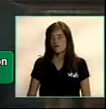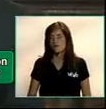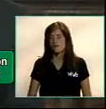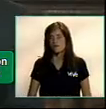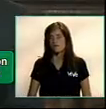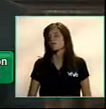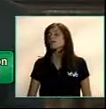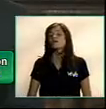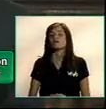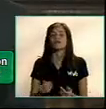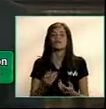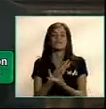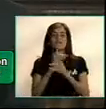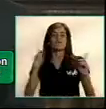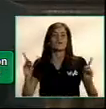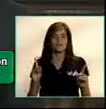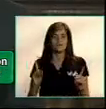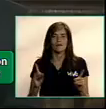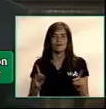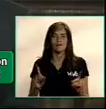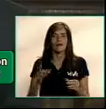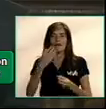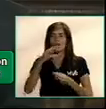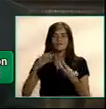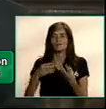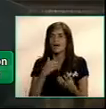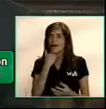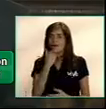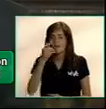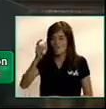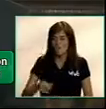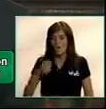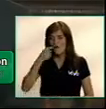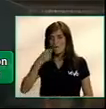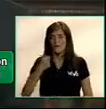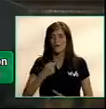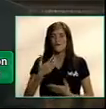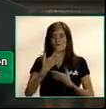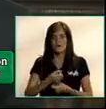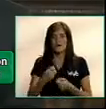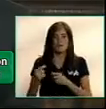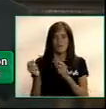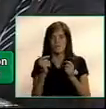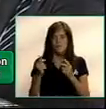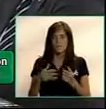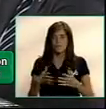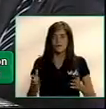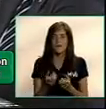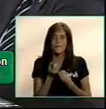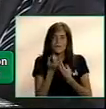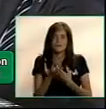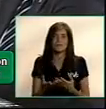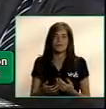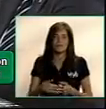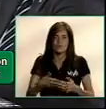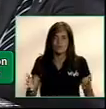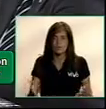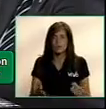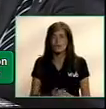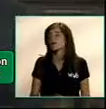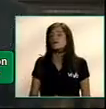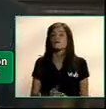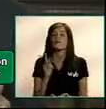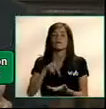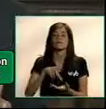talante democrático, su característica de ser un hombre creyente en el debate público, en la libertad de expresión, en la participación.